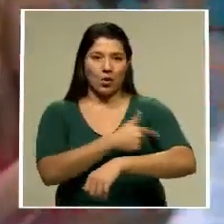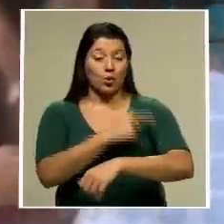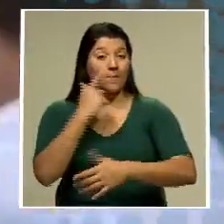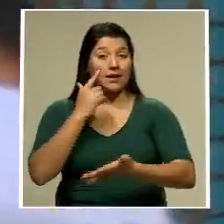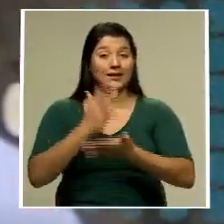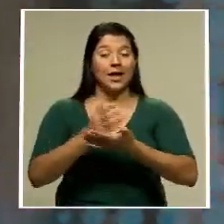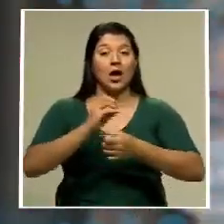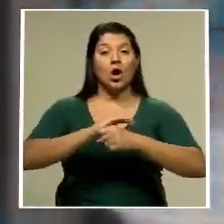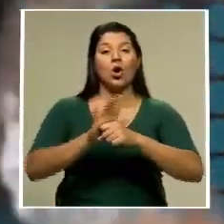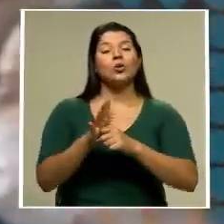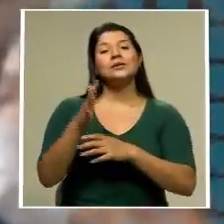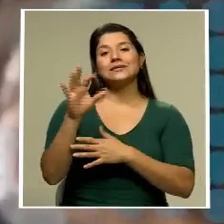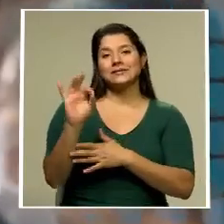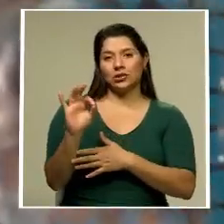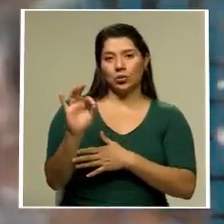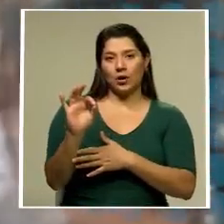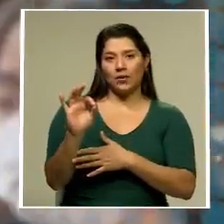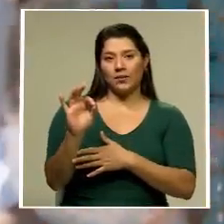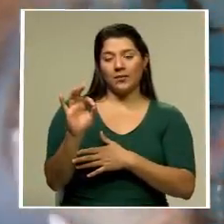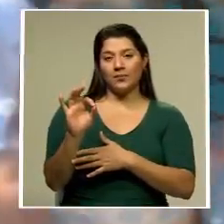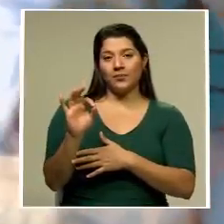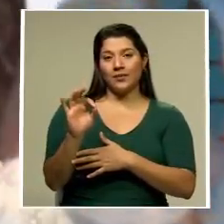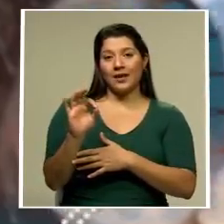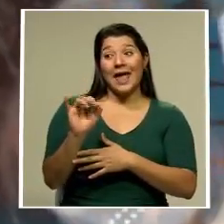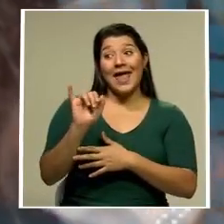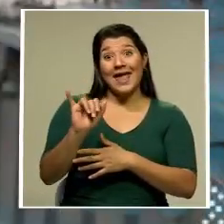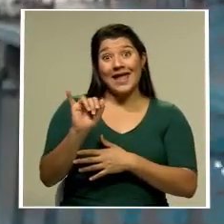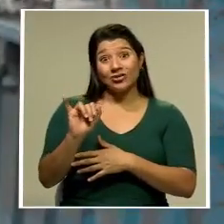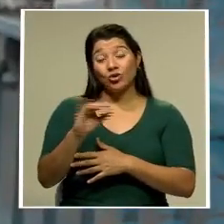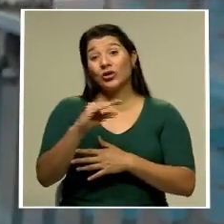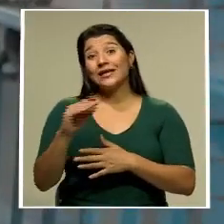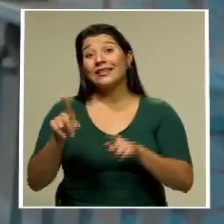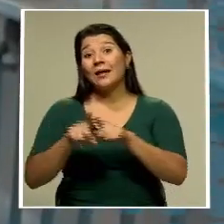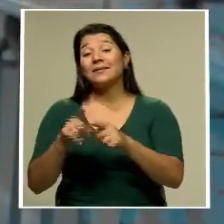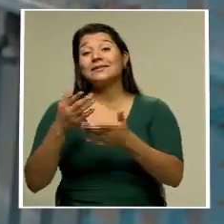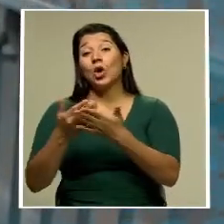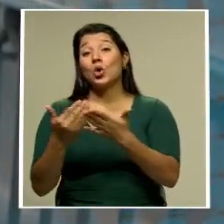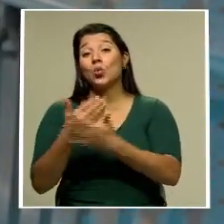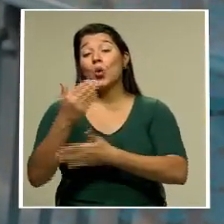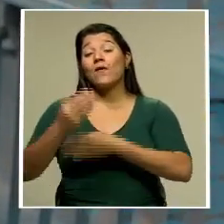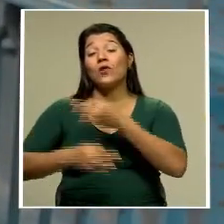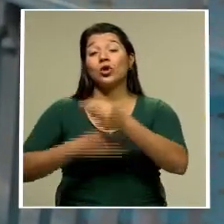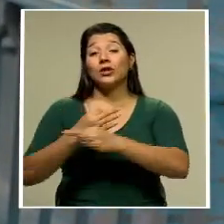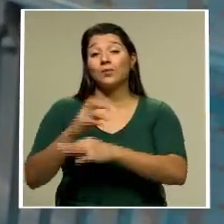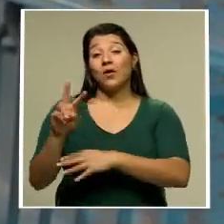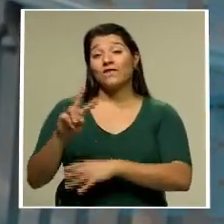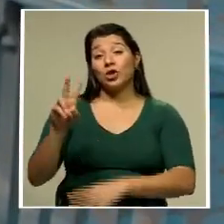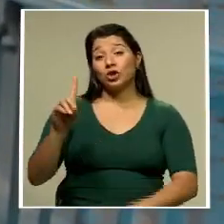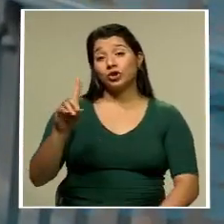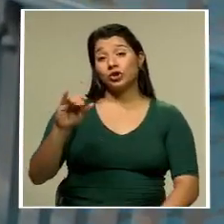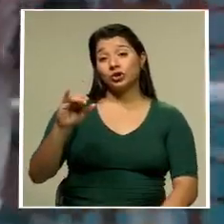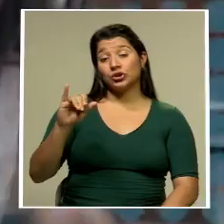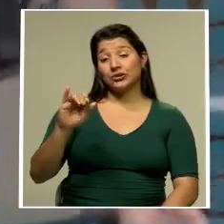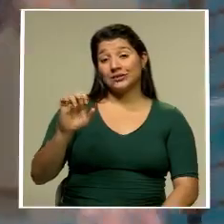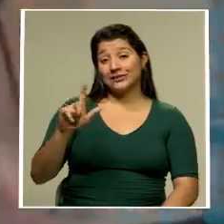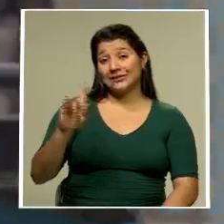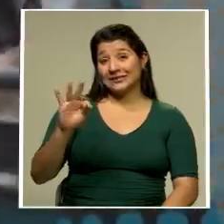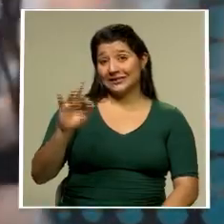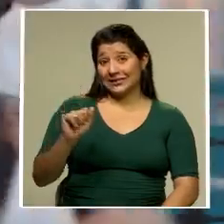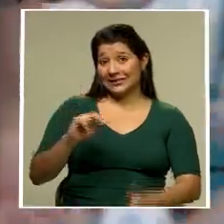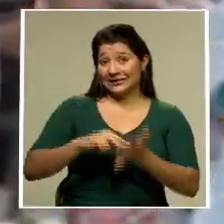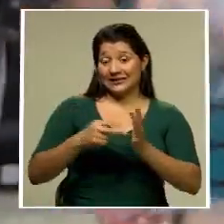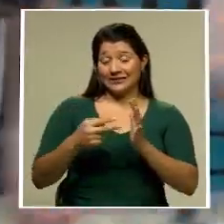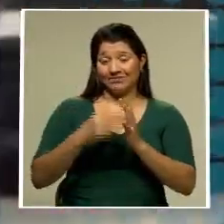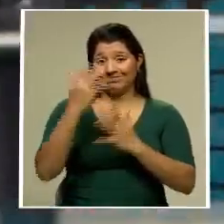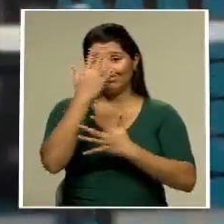la COVID-19. Esto, más la llegada a ese país de la variante Delta, pone en jaque a